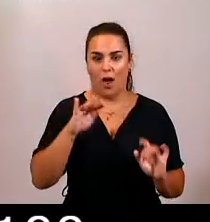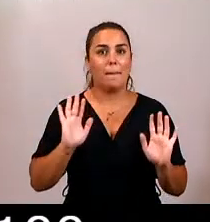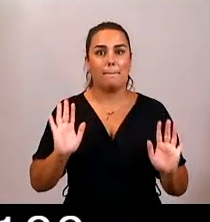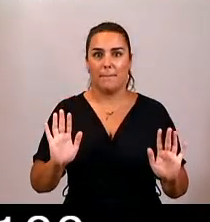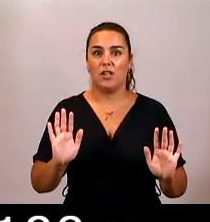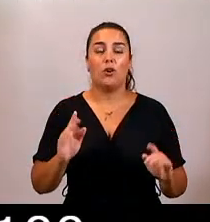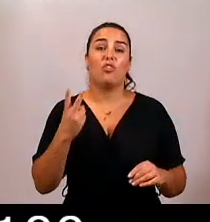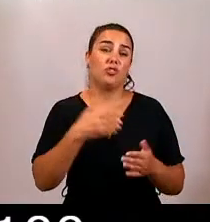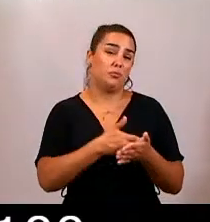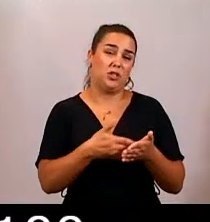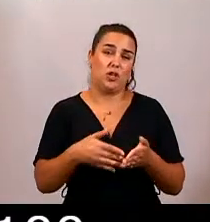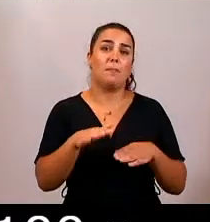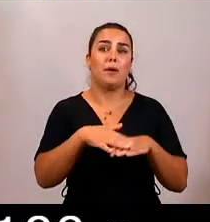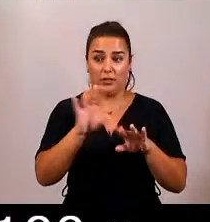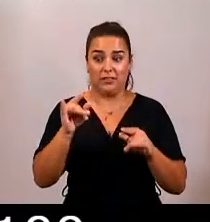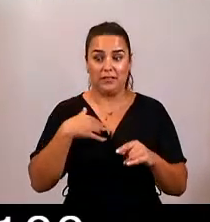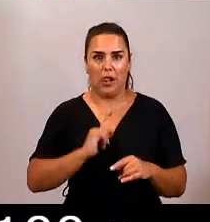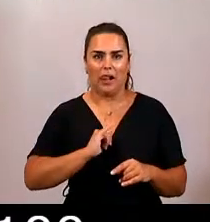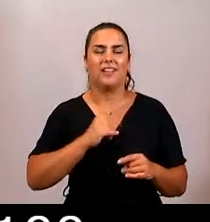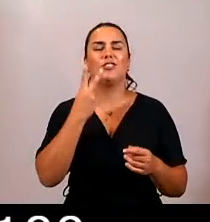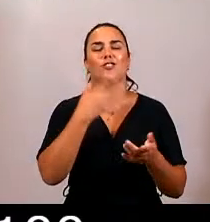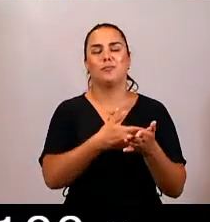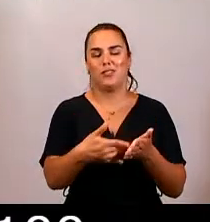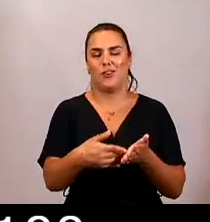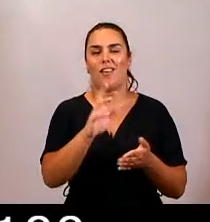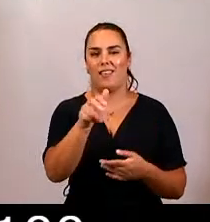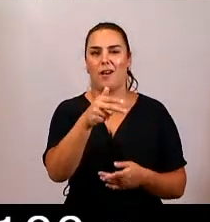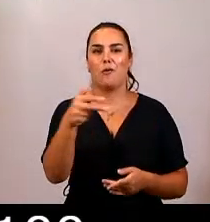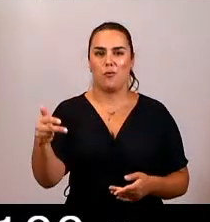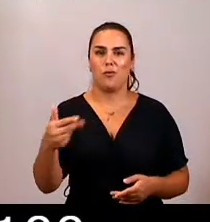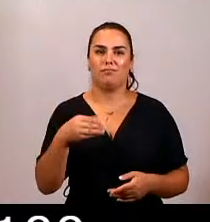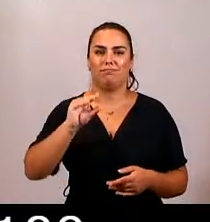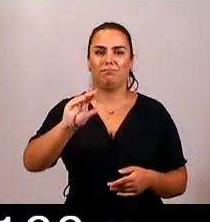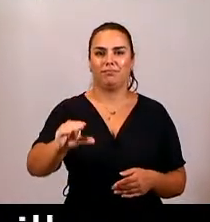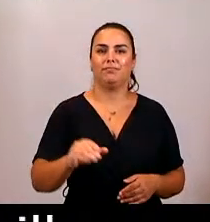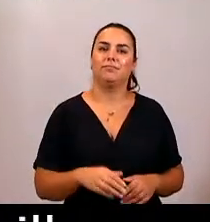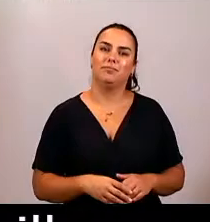son 2 millones, perdón, sí, lo tenía aquí, 2 millones de euros lo que se destina.